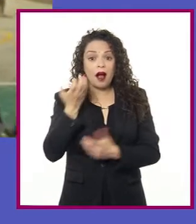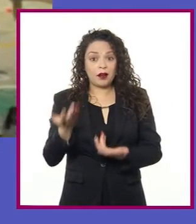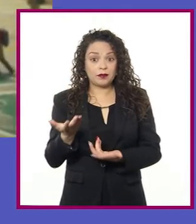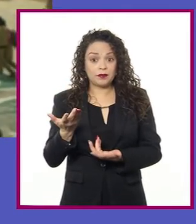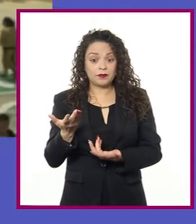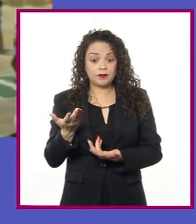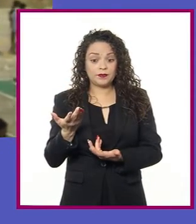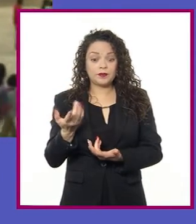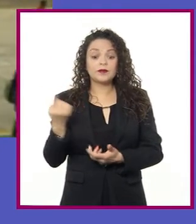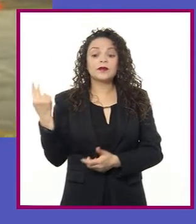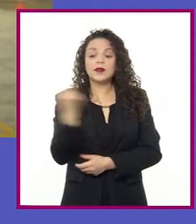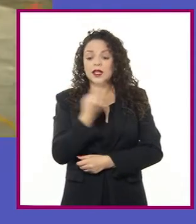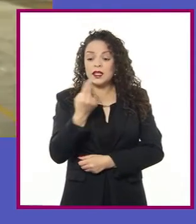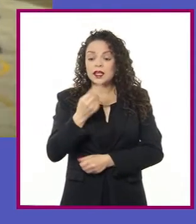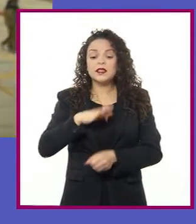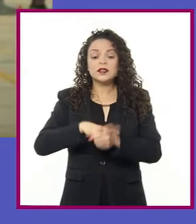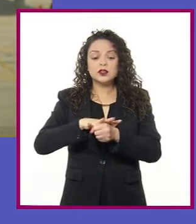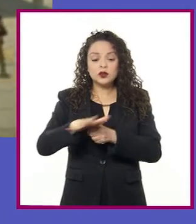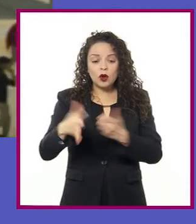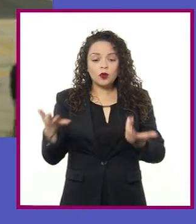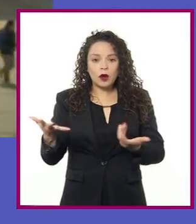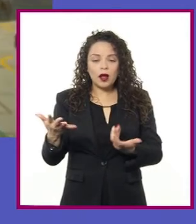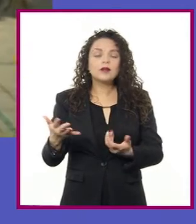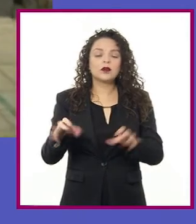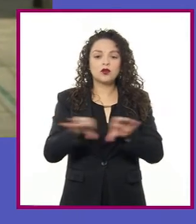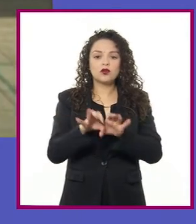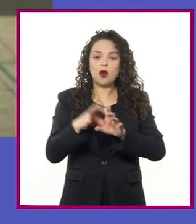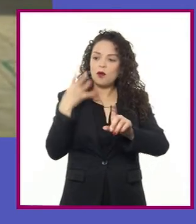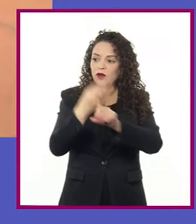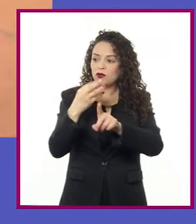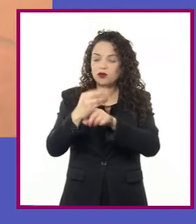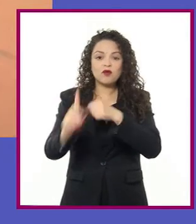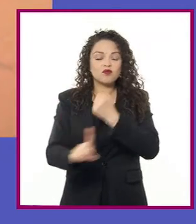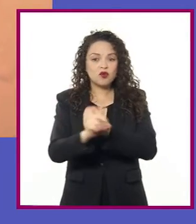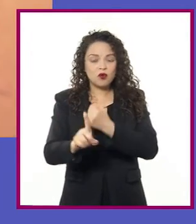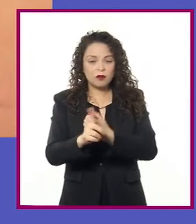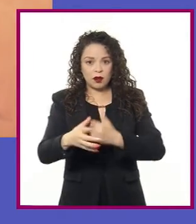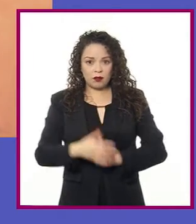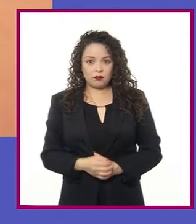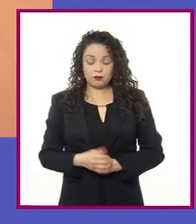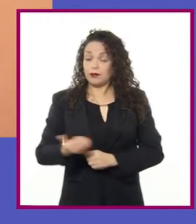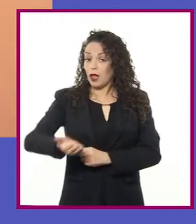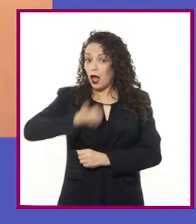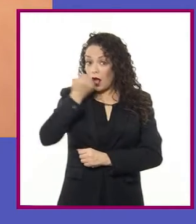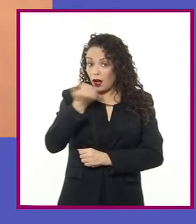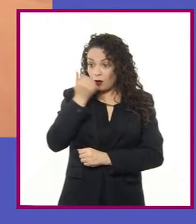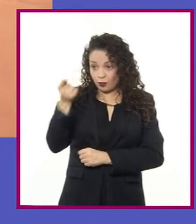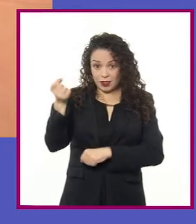segundo paso es buscar alternativas de solución al problema. Los